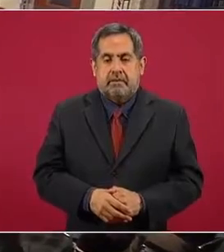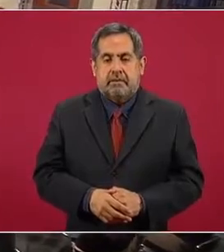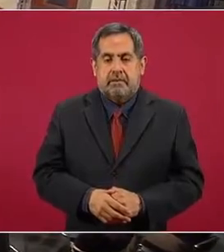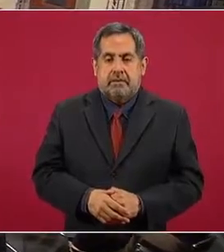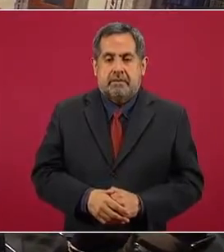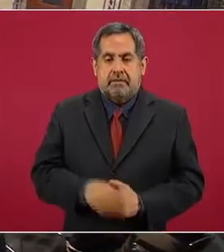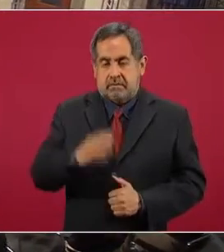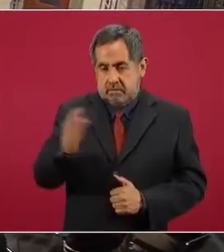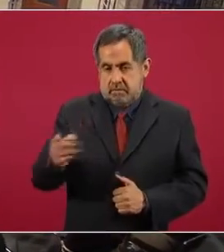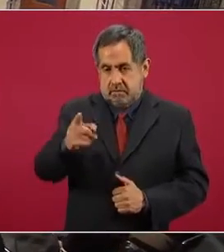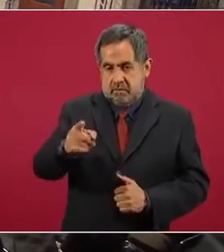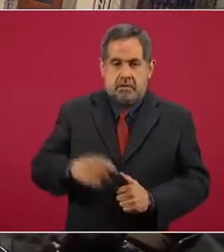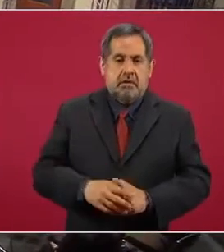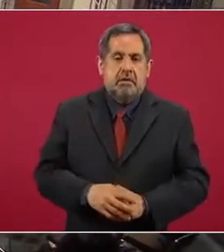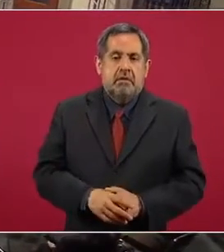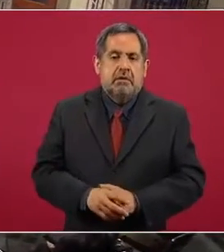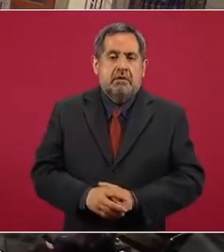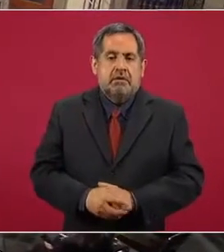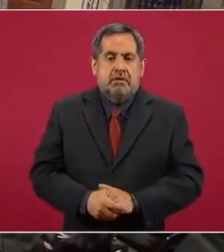A ver, tú.